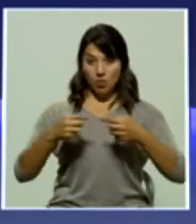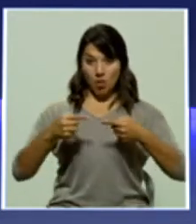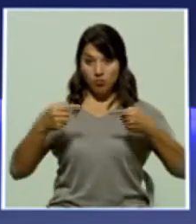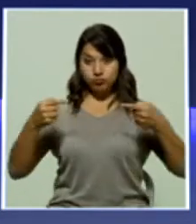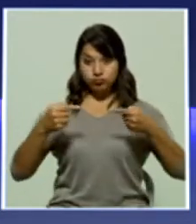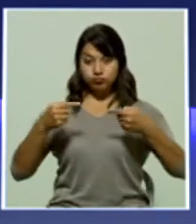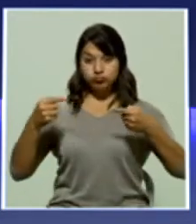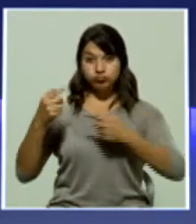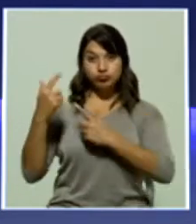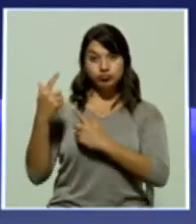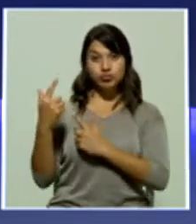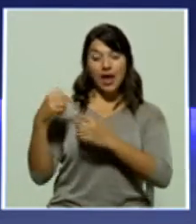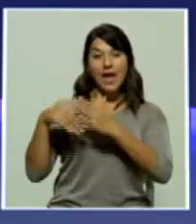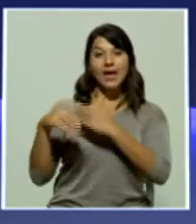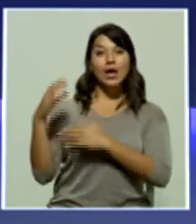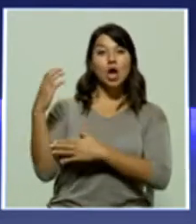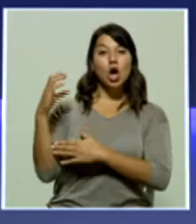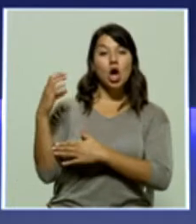este año